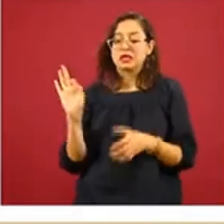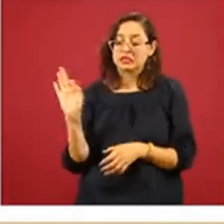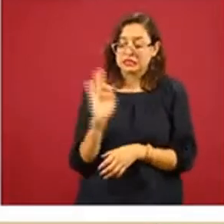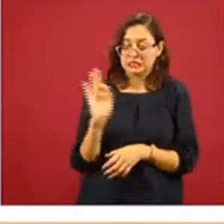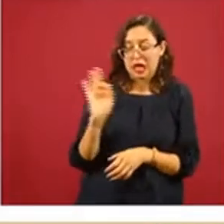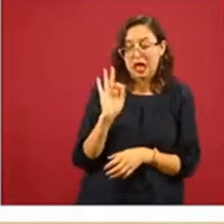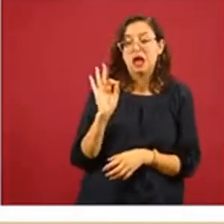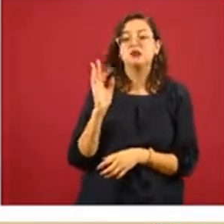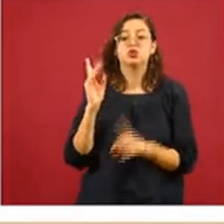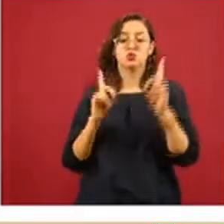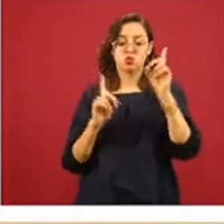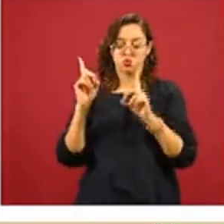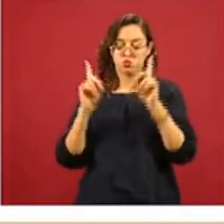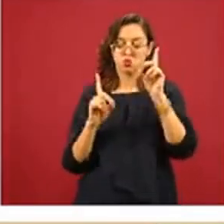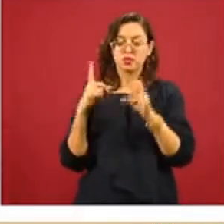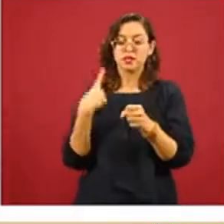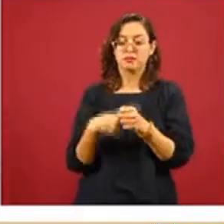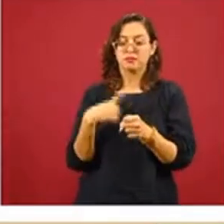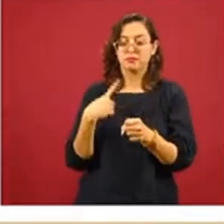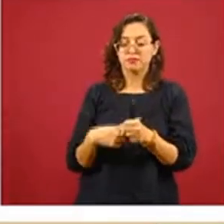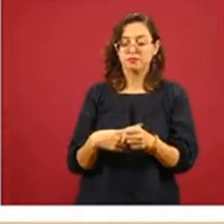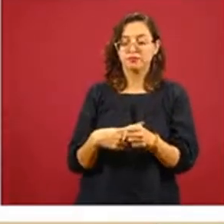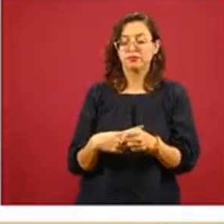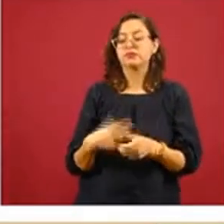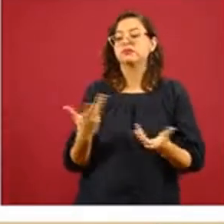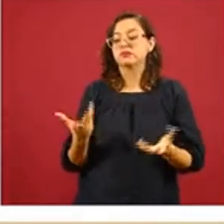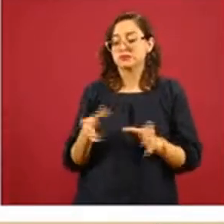de COVID-19.